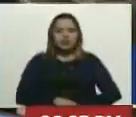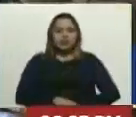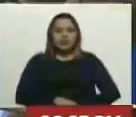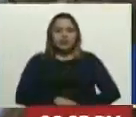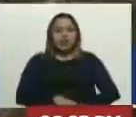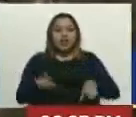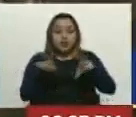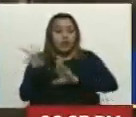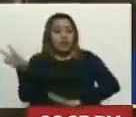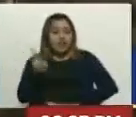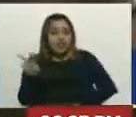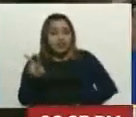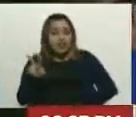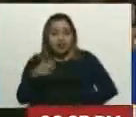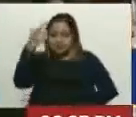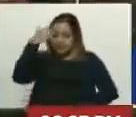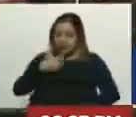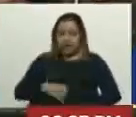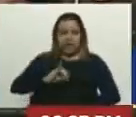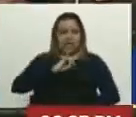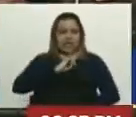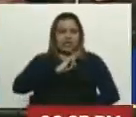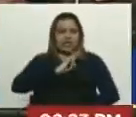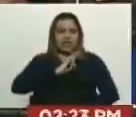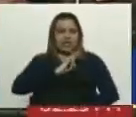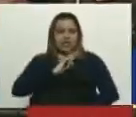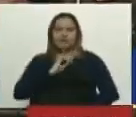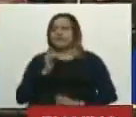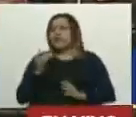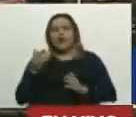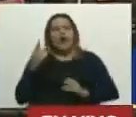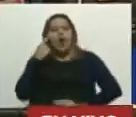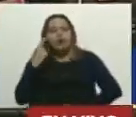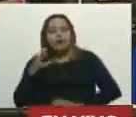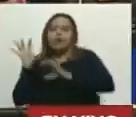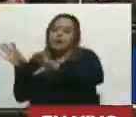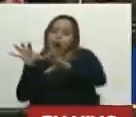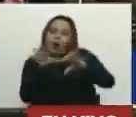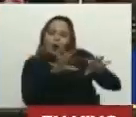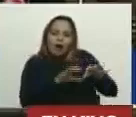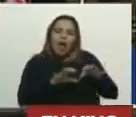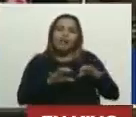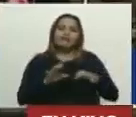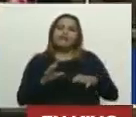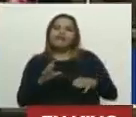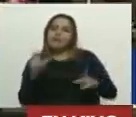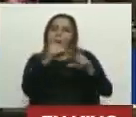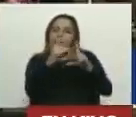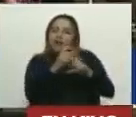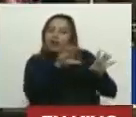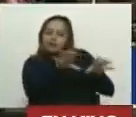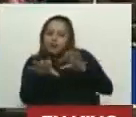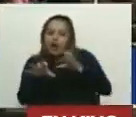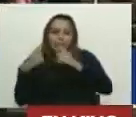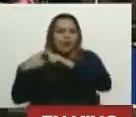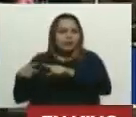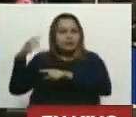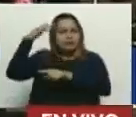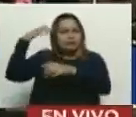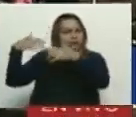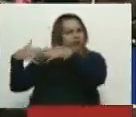la venezolana, que el gentilicio es echar broma, hablar doble sentido, para nosotros nuestra cabeza no está